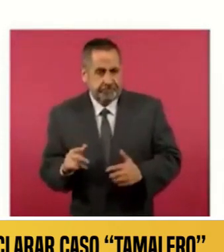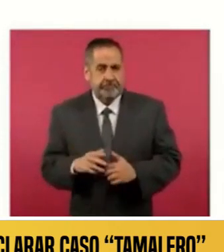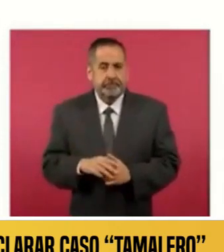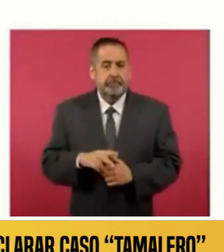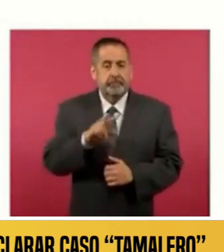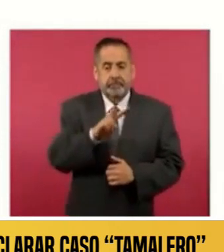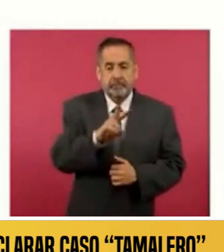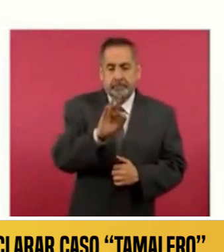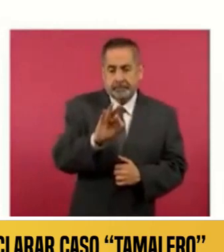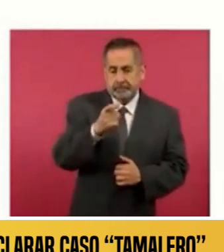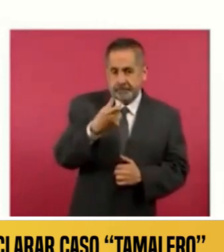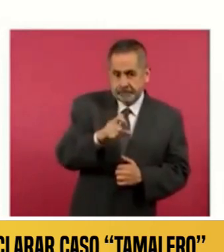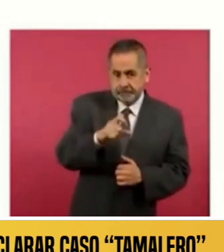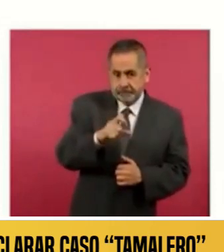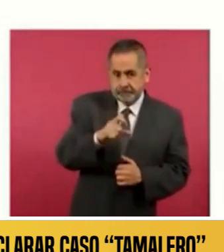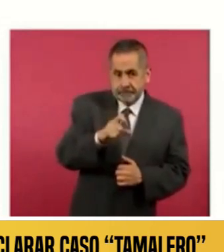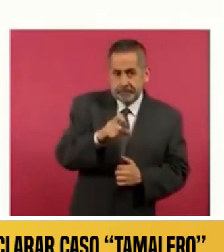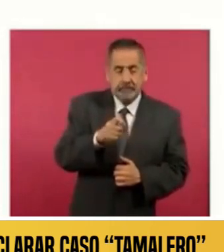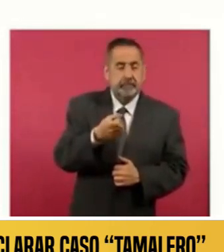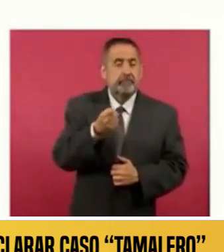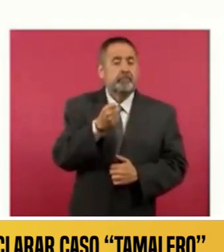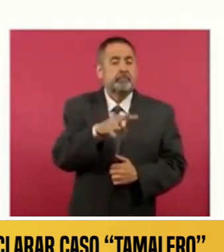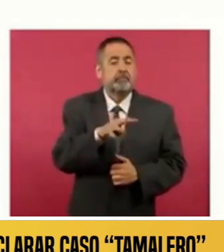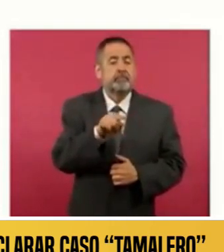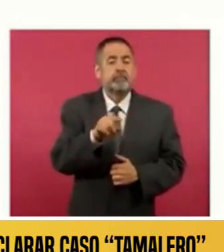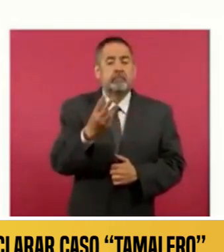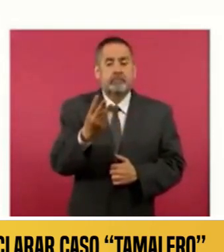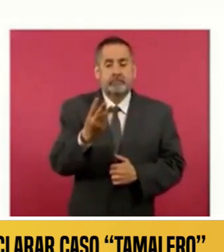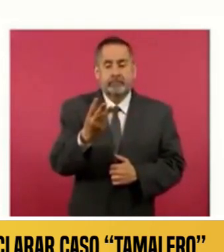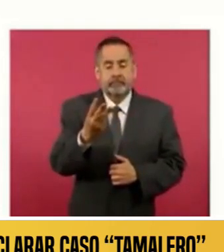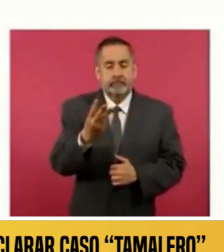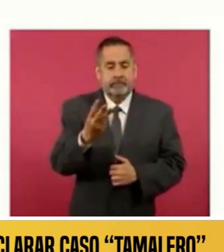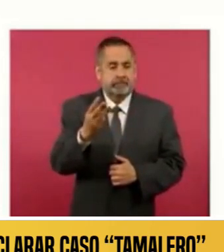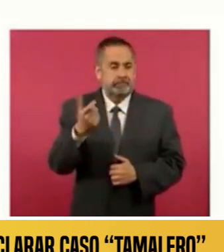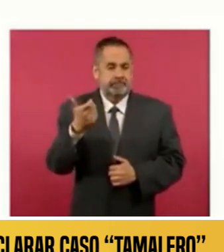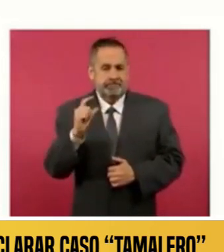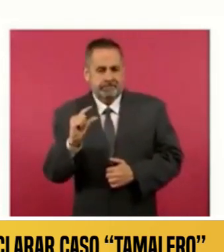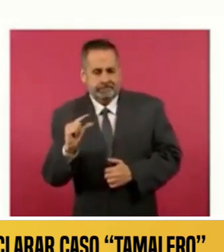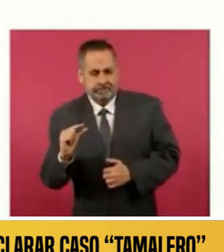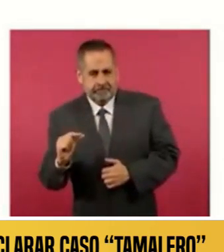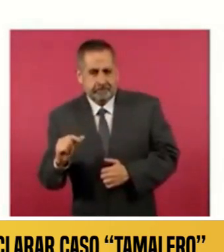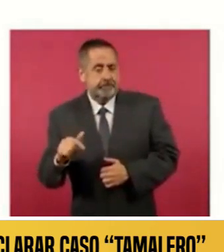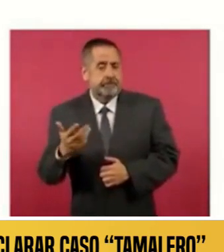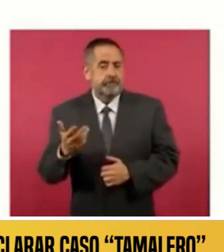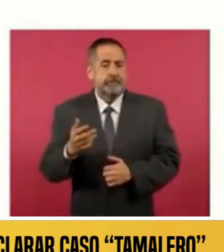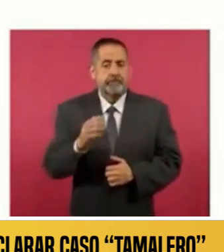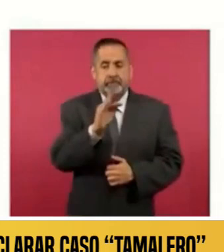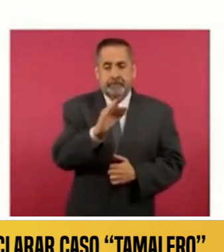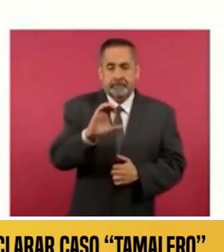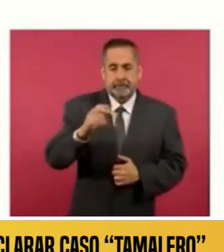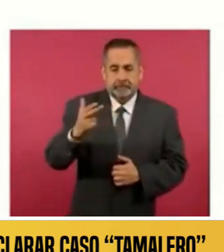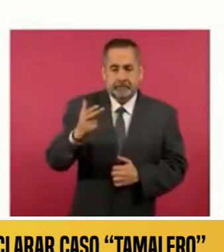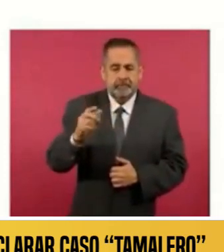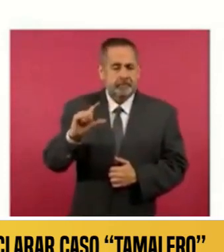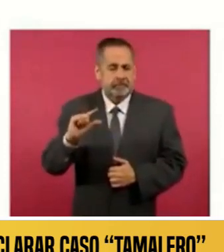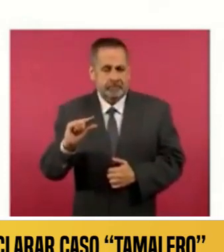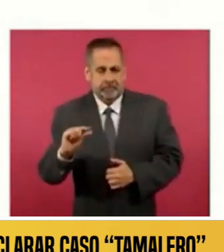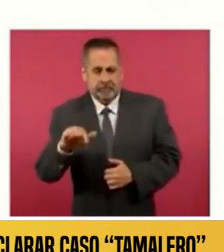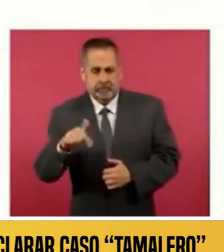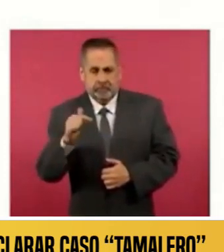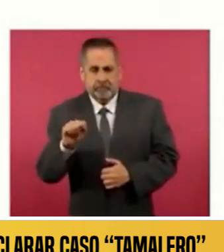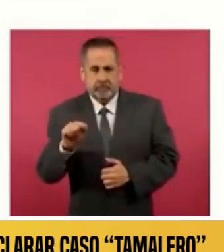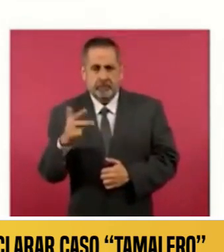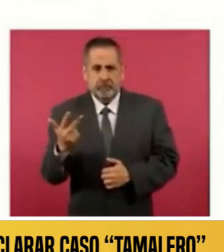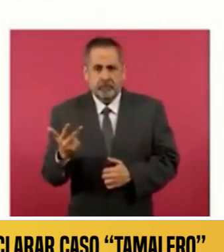con Vicente Fox 19.3 de devaluación con Felipe Calderón doce punto ocho